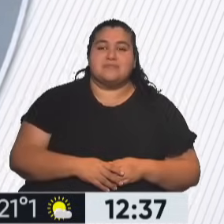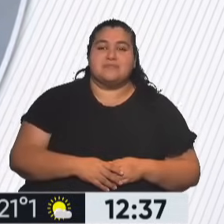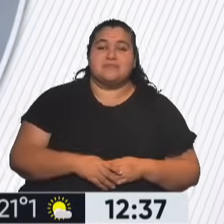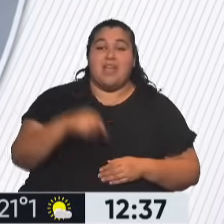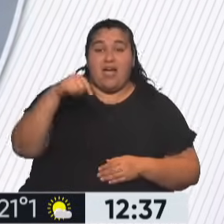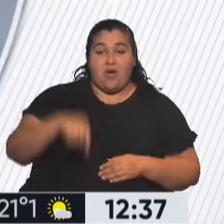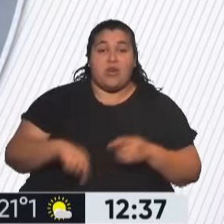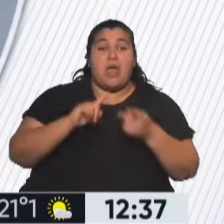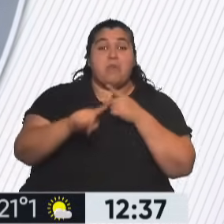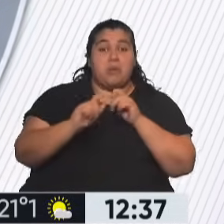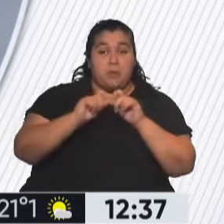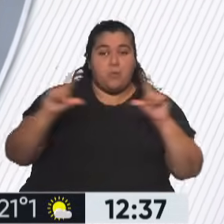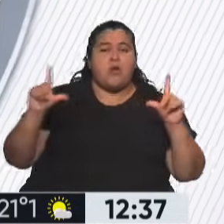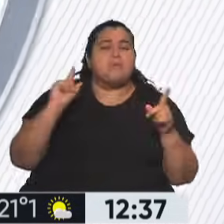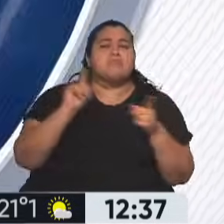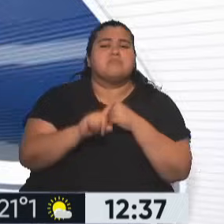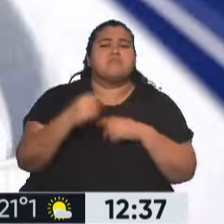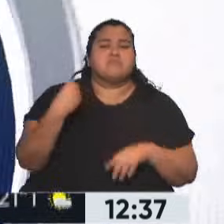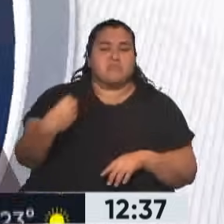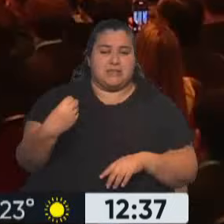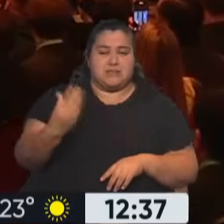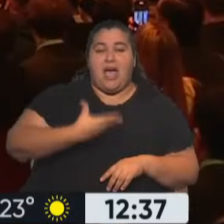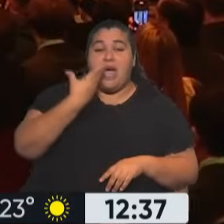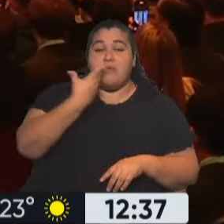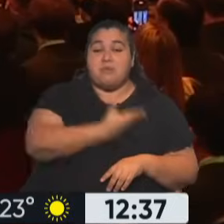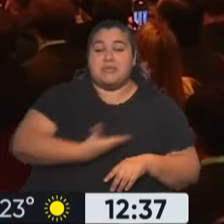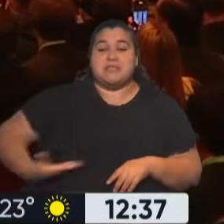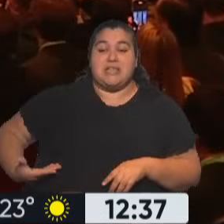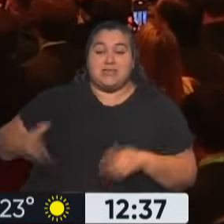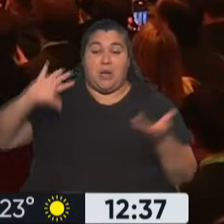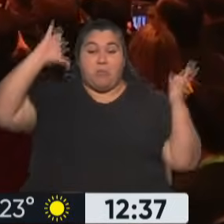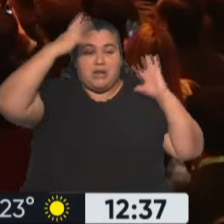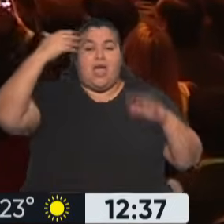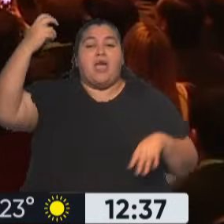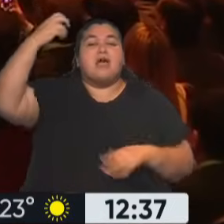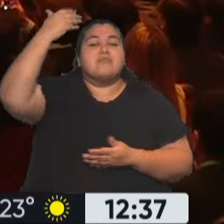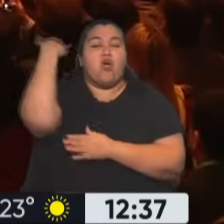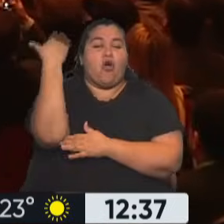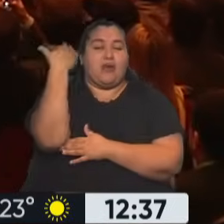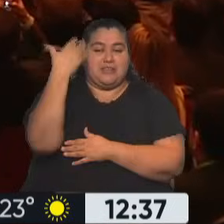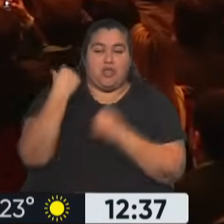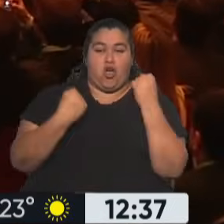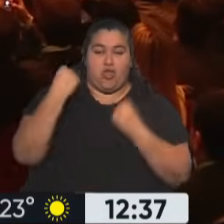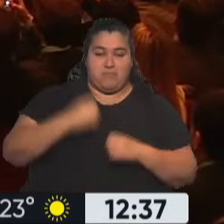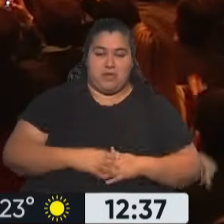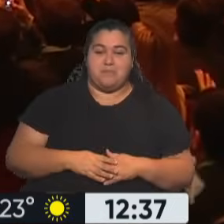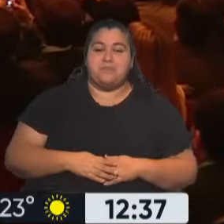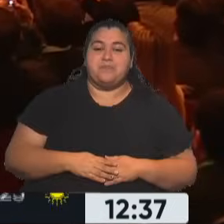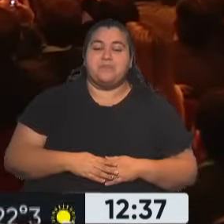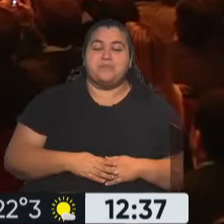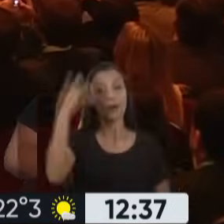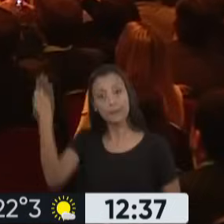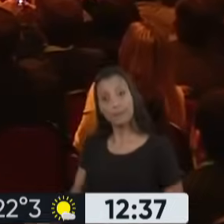En vivo nos vamos directo a las palabras del presidente Javier Milei en Congreso de Economía y Finanzas. Medios, Manuel Adorni, el señor